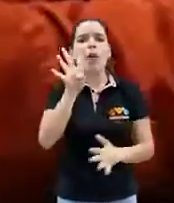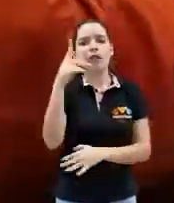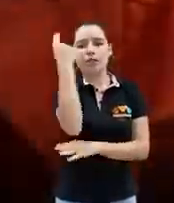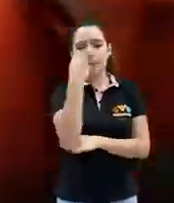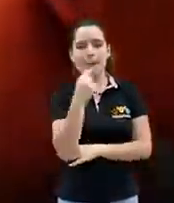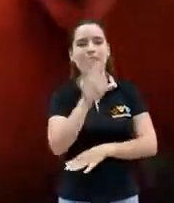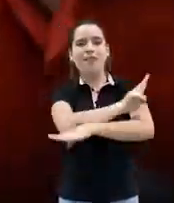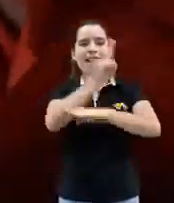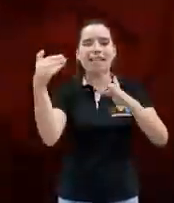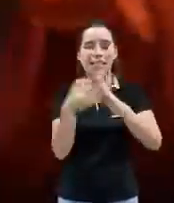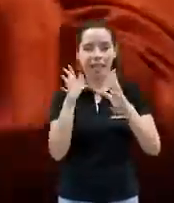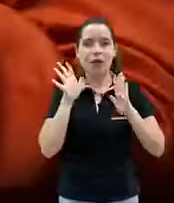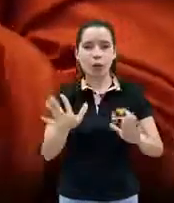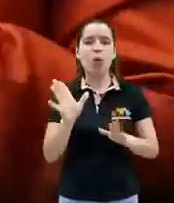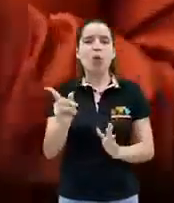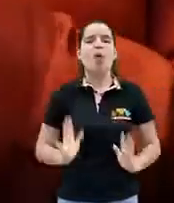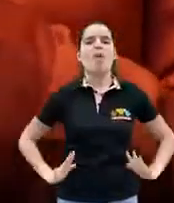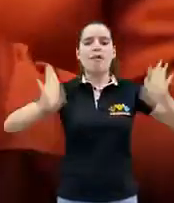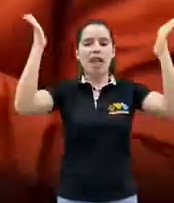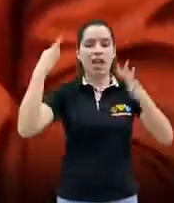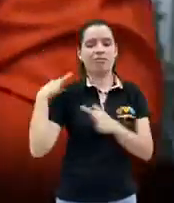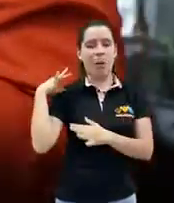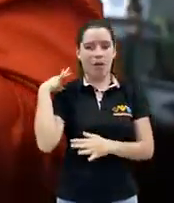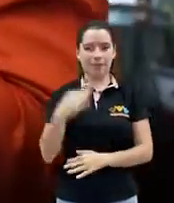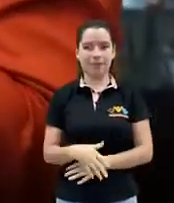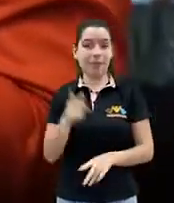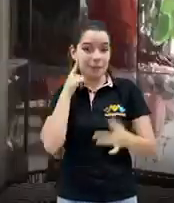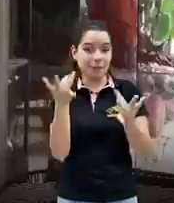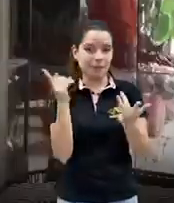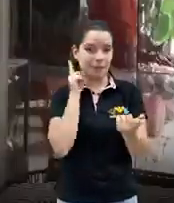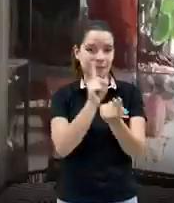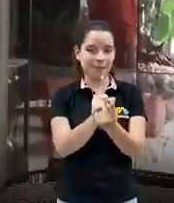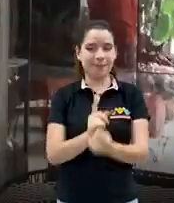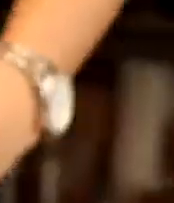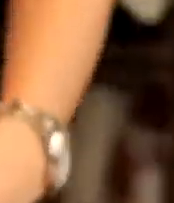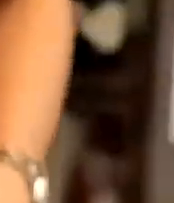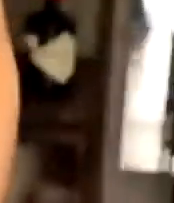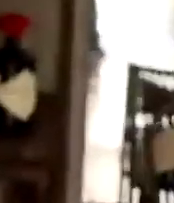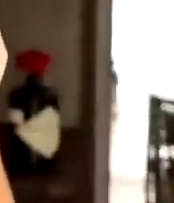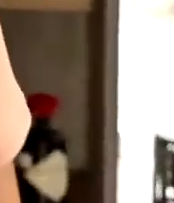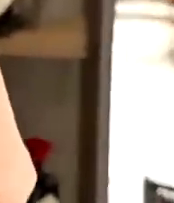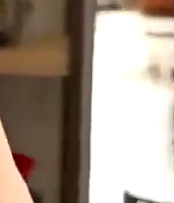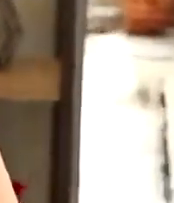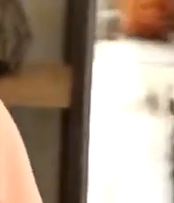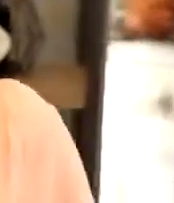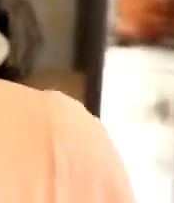septiembre en el Centro Comercial Villacentro en la primera feria de moda. Los esperamos.